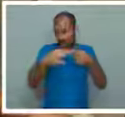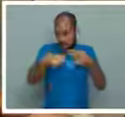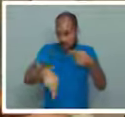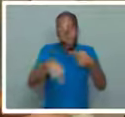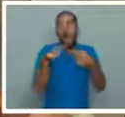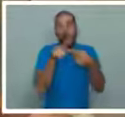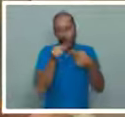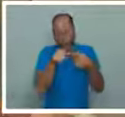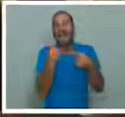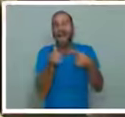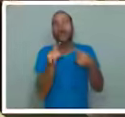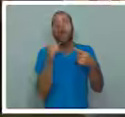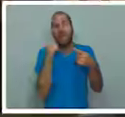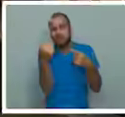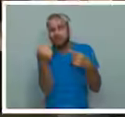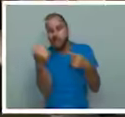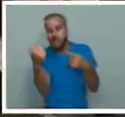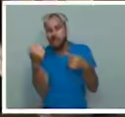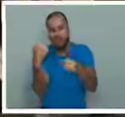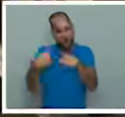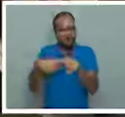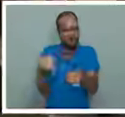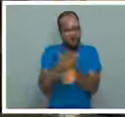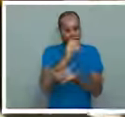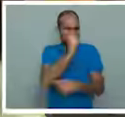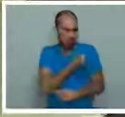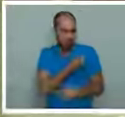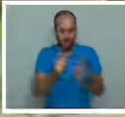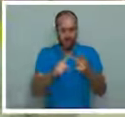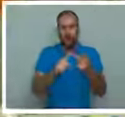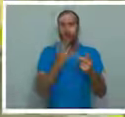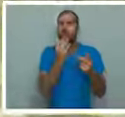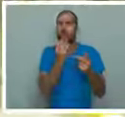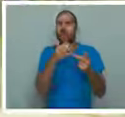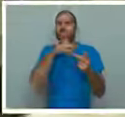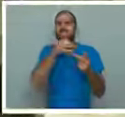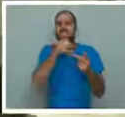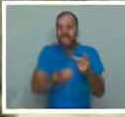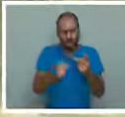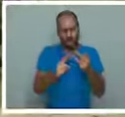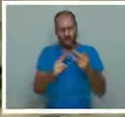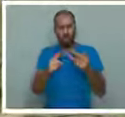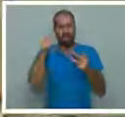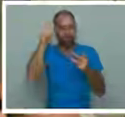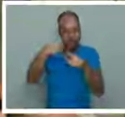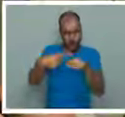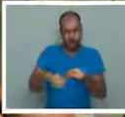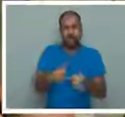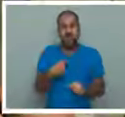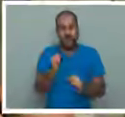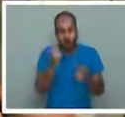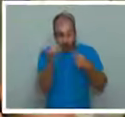una vez que él ha calculado que el que se extrae el semen que llega aquí al laboratorio se observar macroscópicamente el